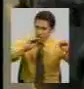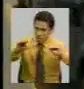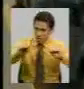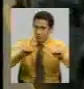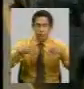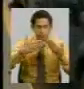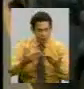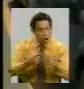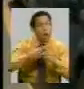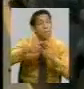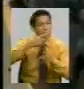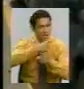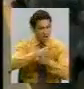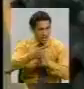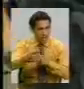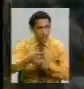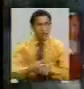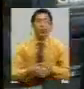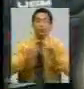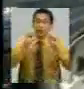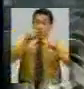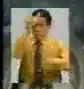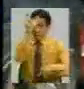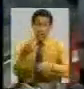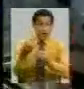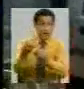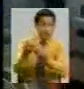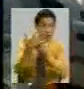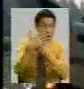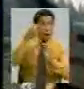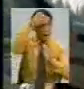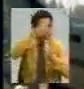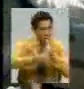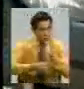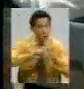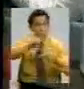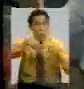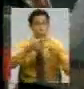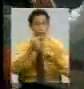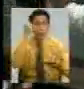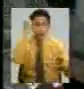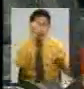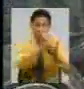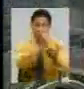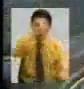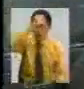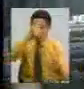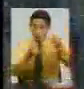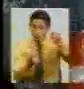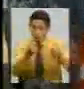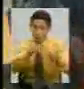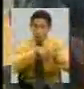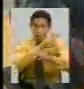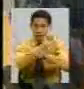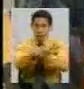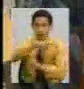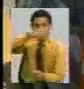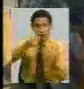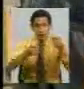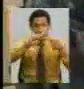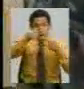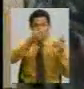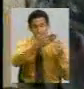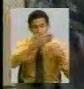Además, si el usuario conoce de dichas infracciones, cuando realiza la revisión vehicular, al momento de